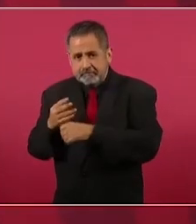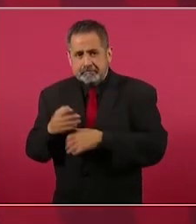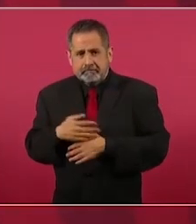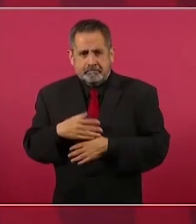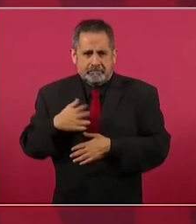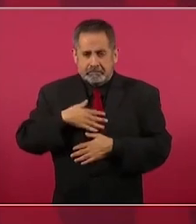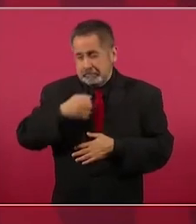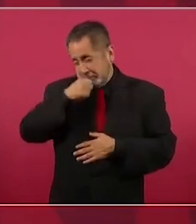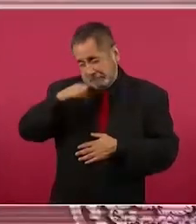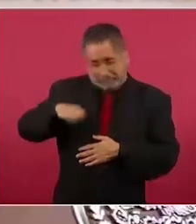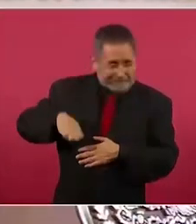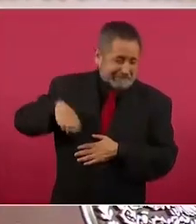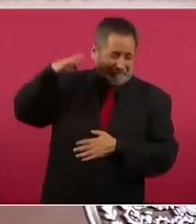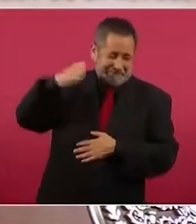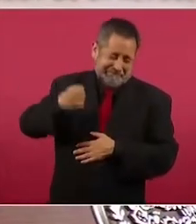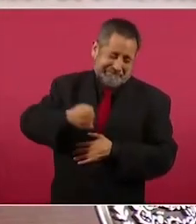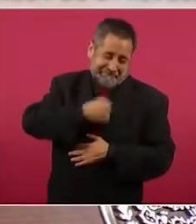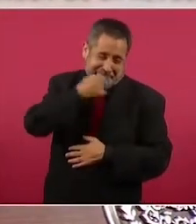edad,